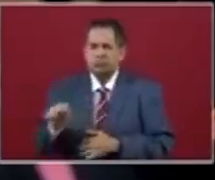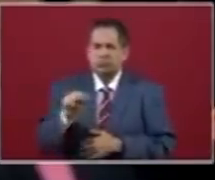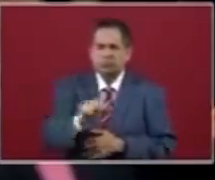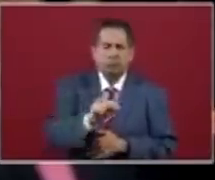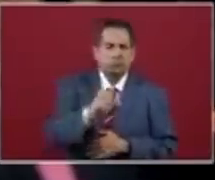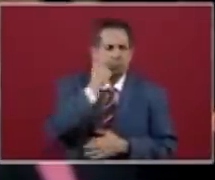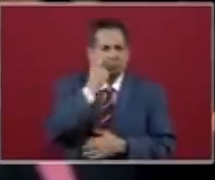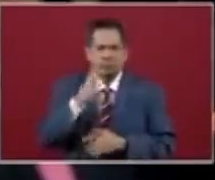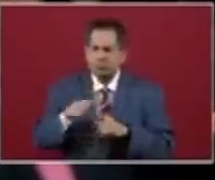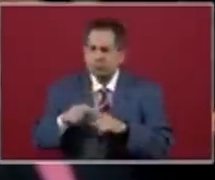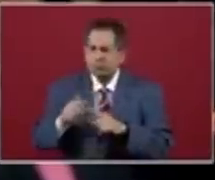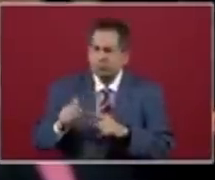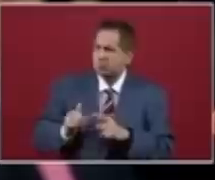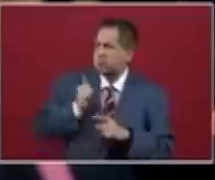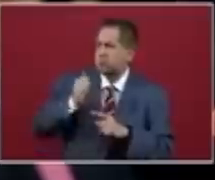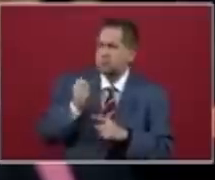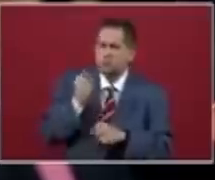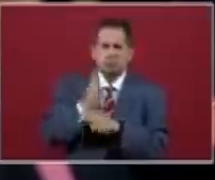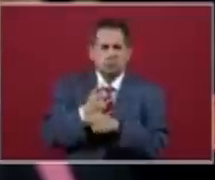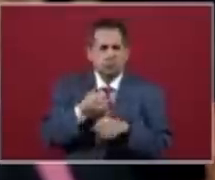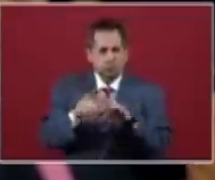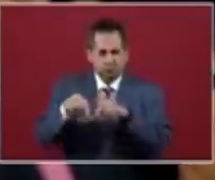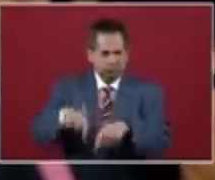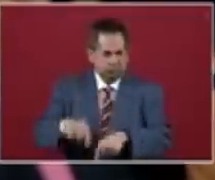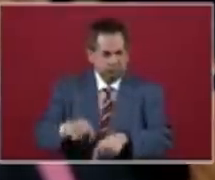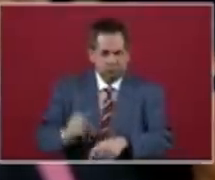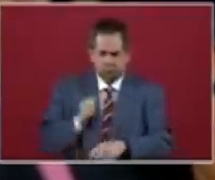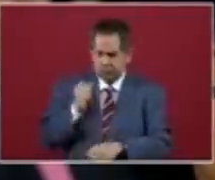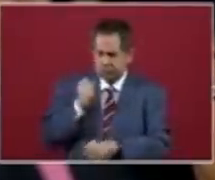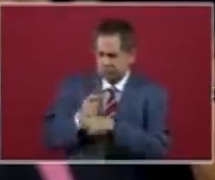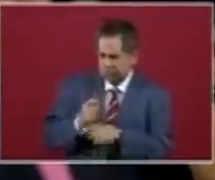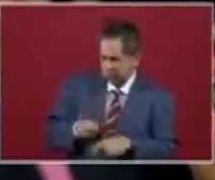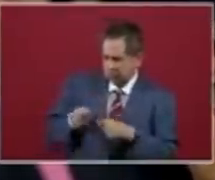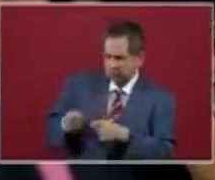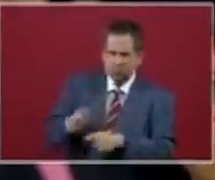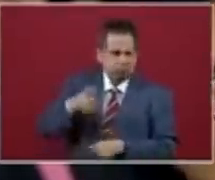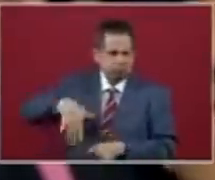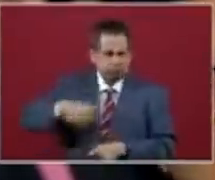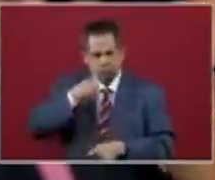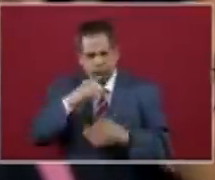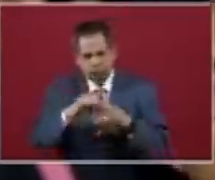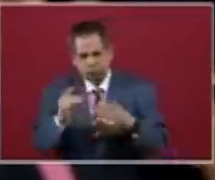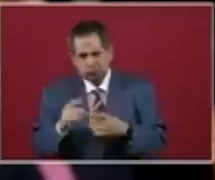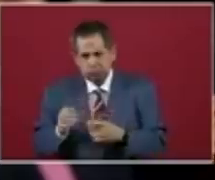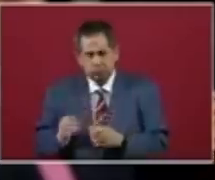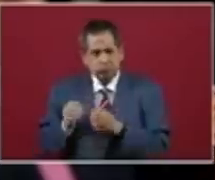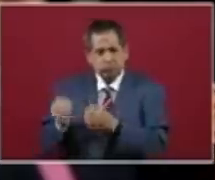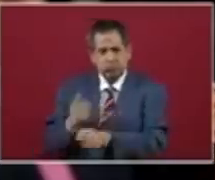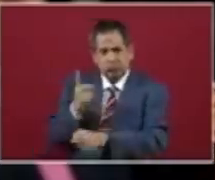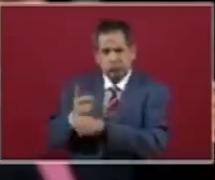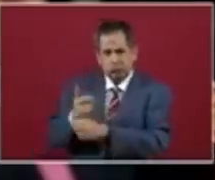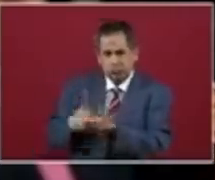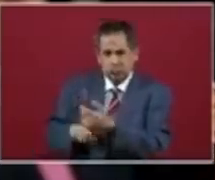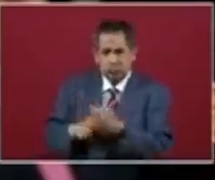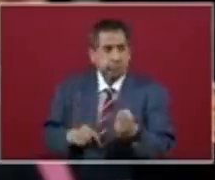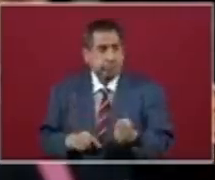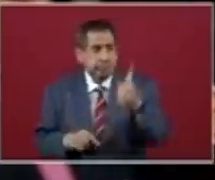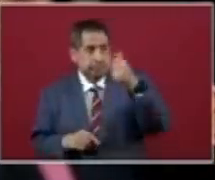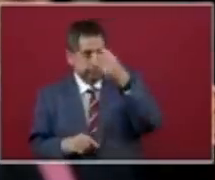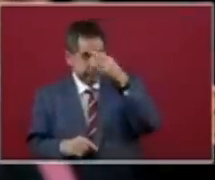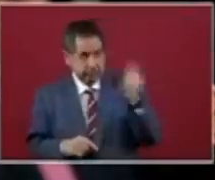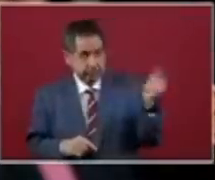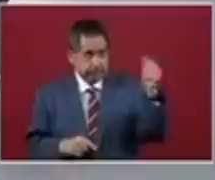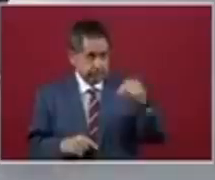tener la primera oportunidad de trabajo que usted ofrece, que lo ha comentado, les daría oportunidad a los mexicanos primero de tener